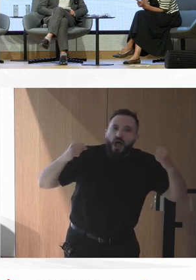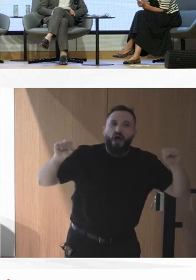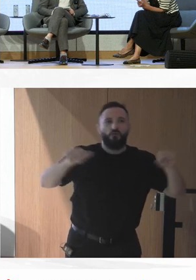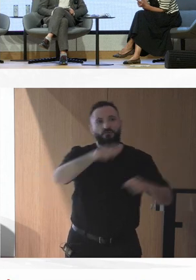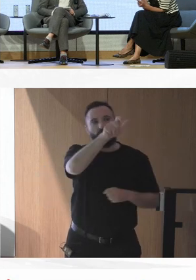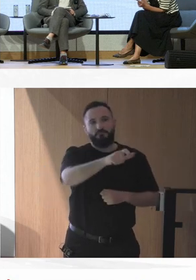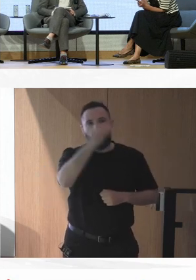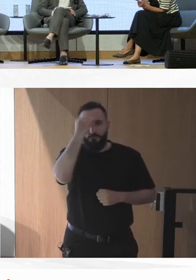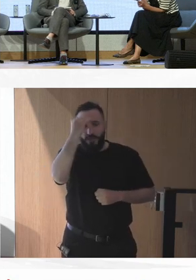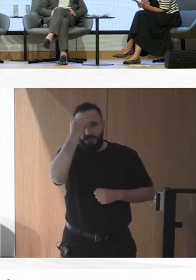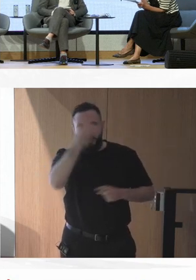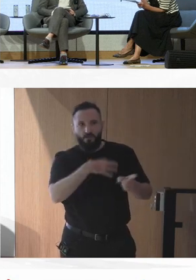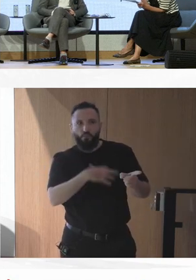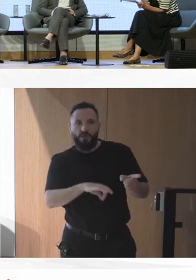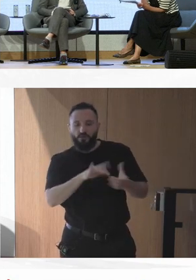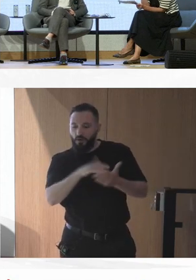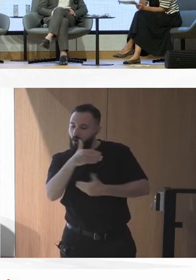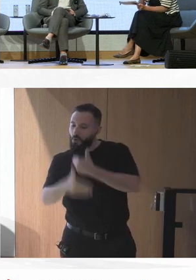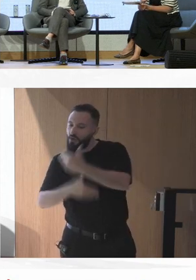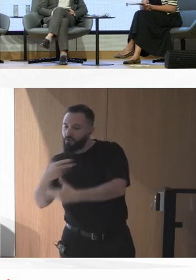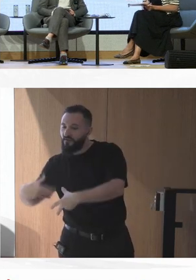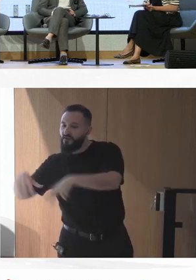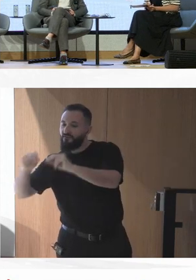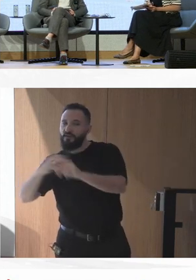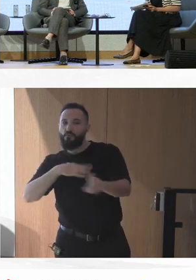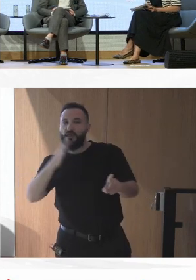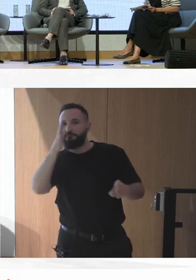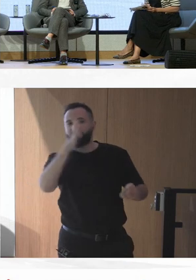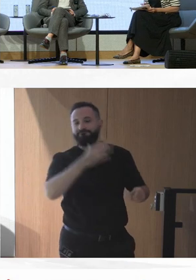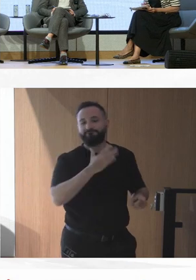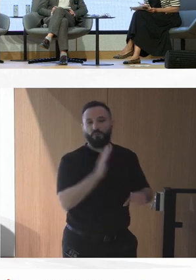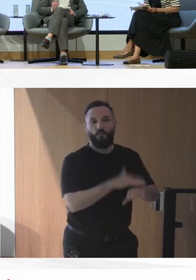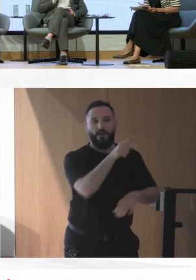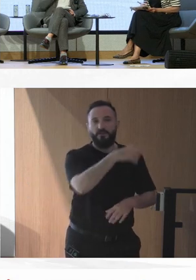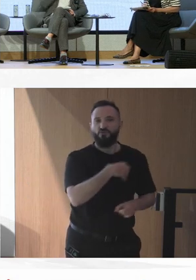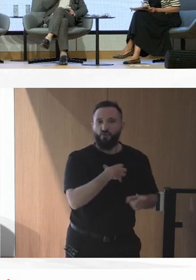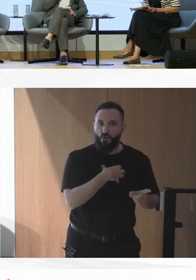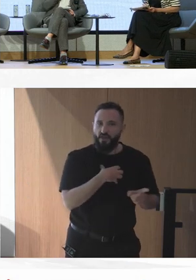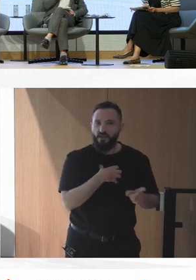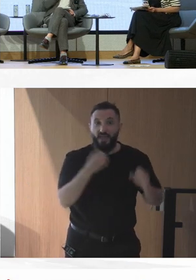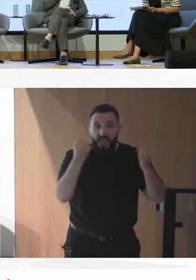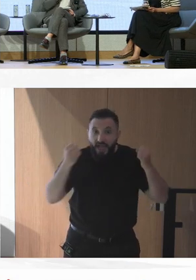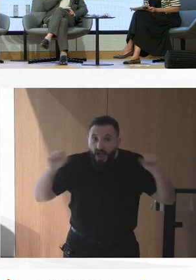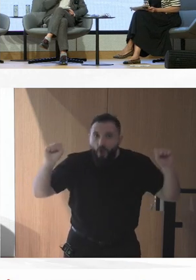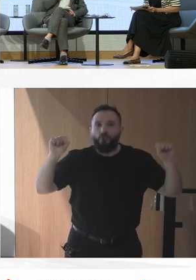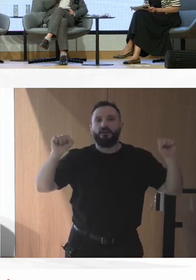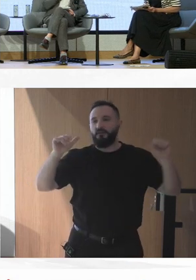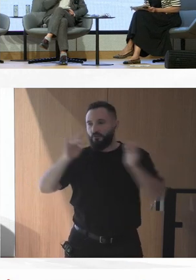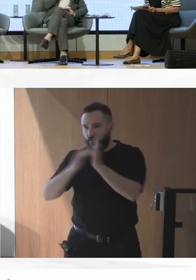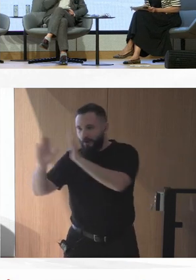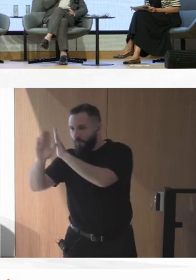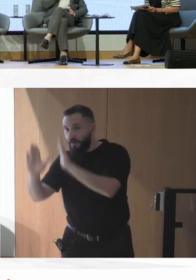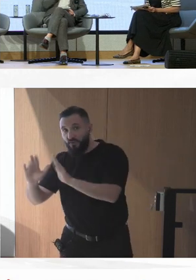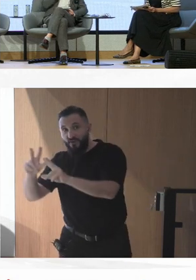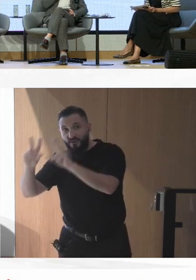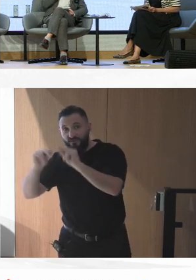considerada, ¿no?, incluso aunque al final del proceso sea considerada inimputable, ¿de acuerdo?, incluso cuando eso es así, la